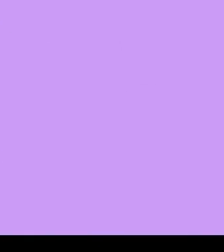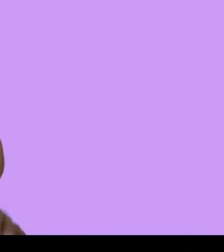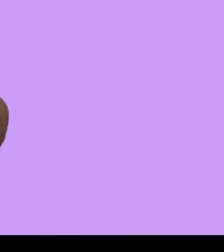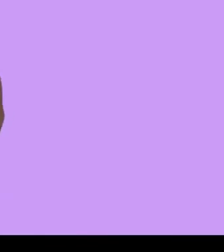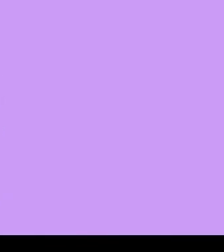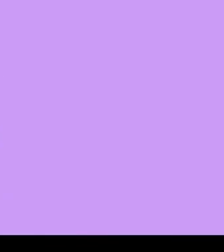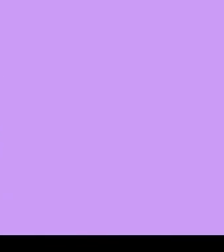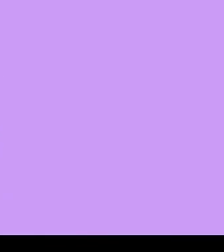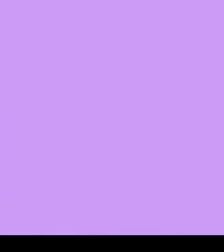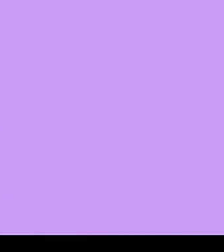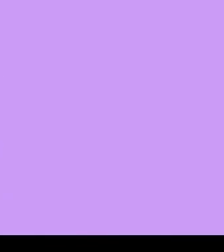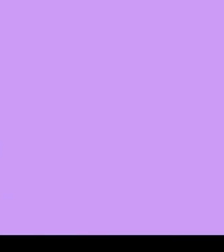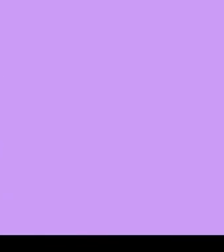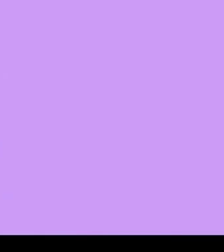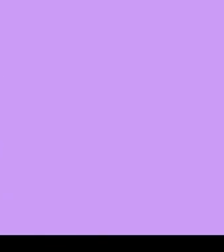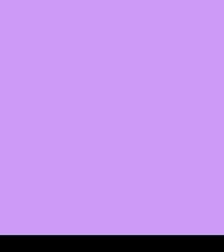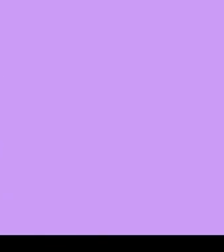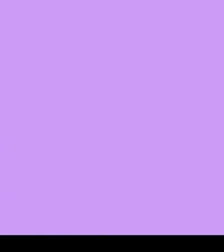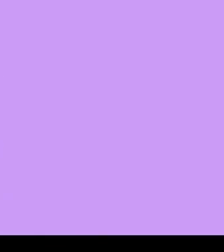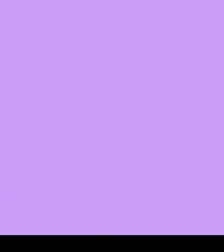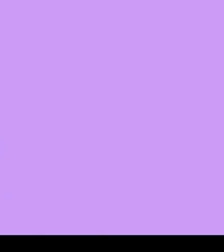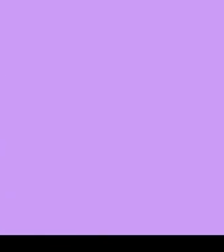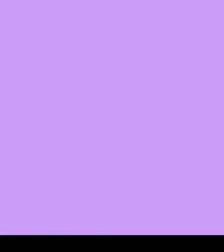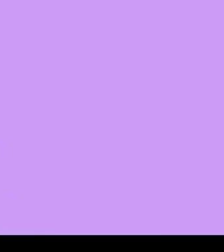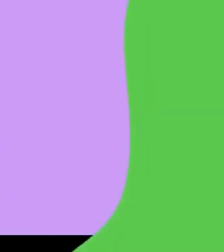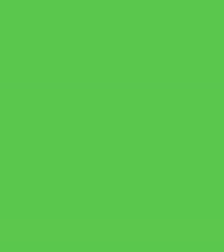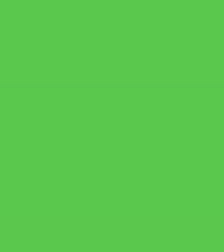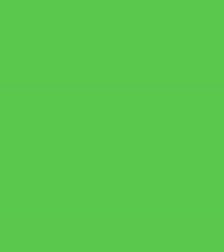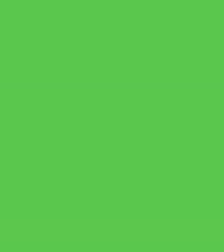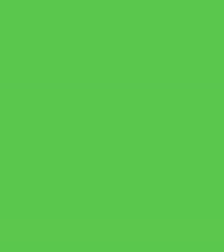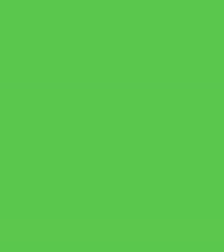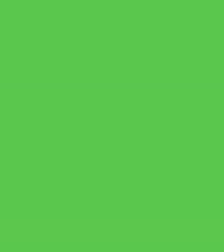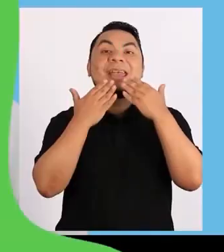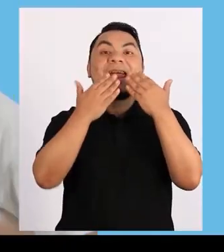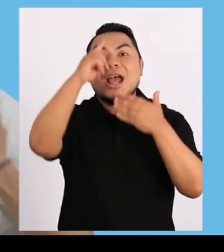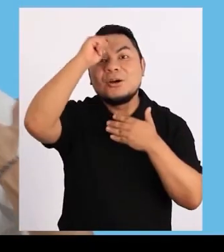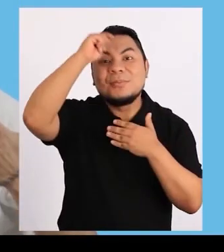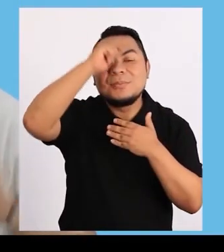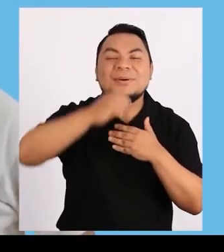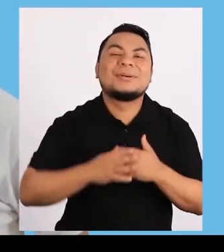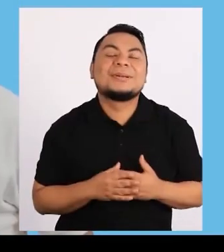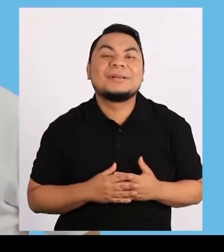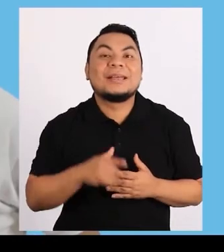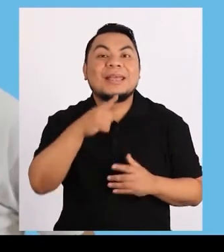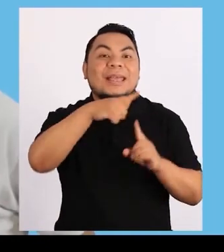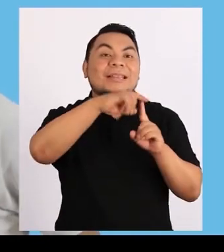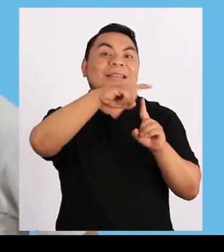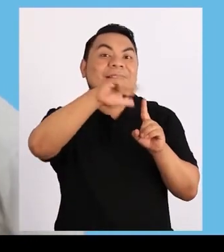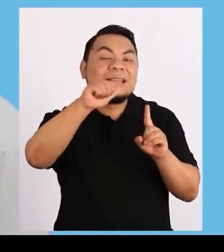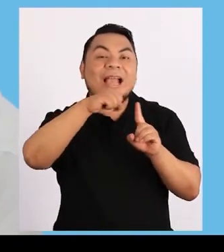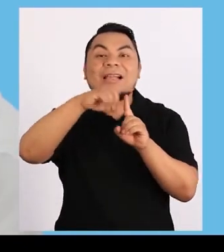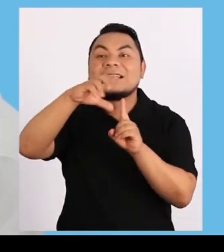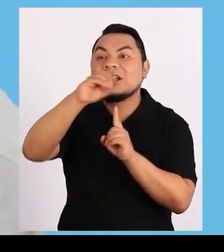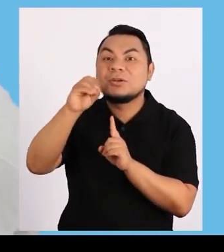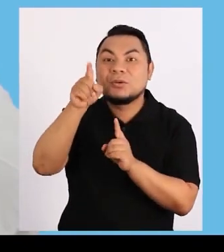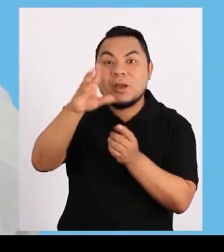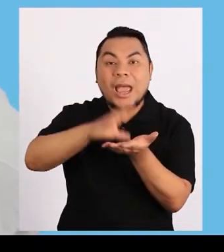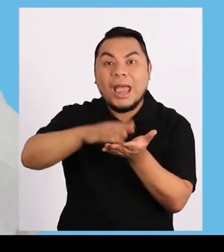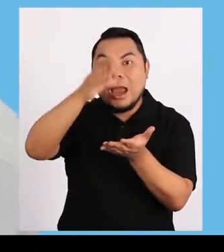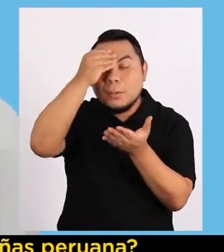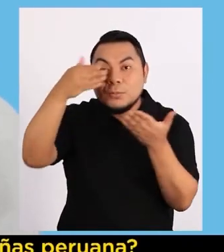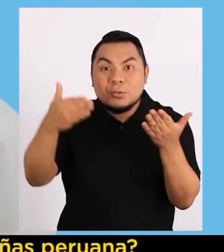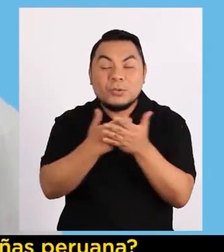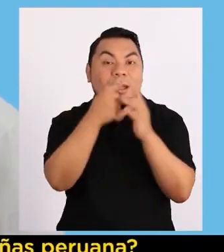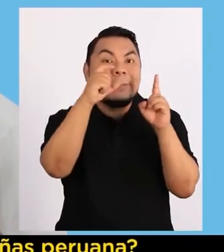¡Sigan practicando! ¡Chau! Gracias, Paul. Tita,